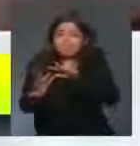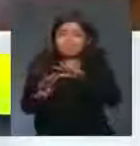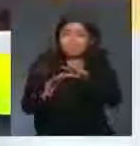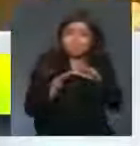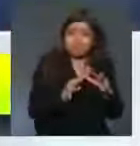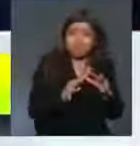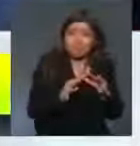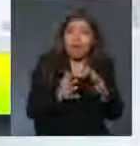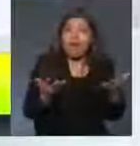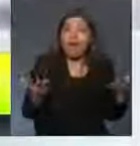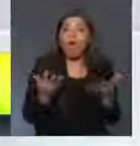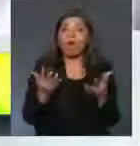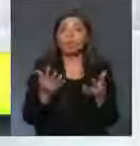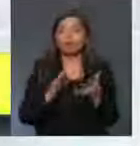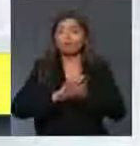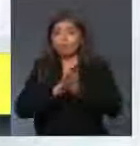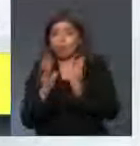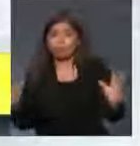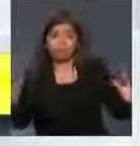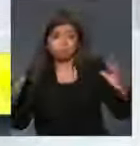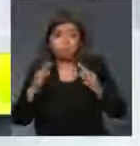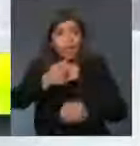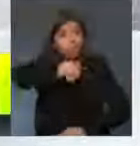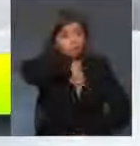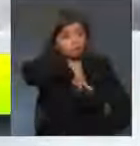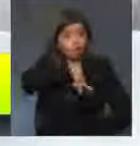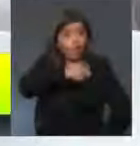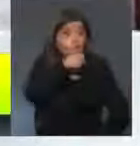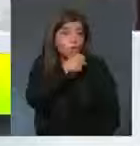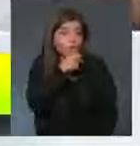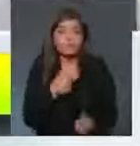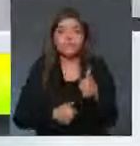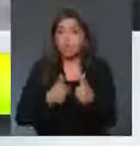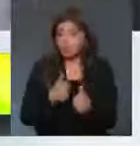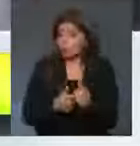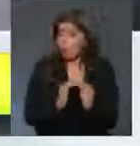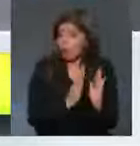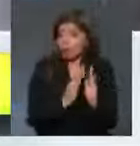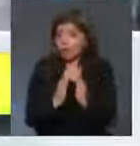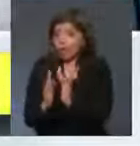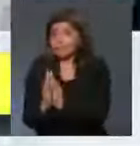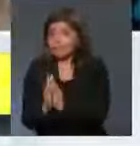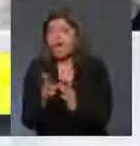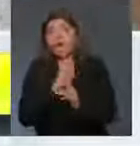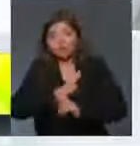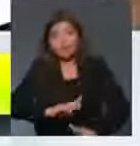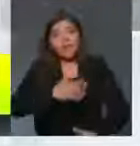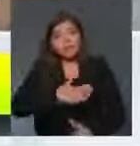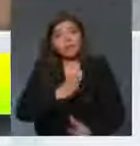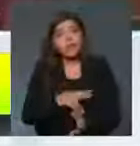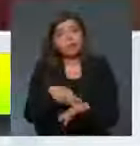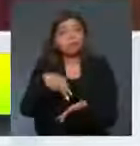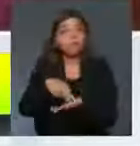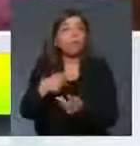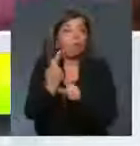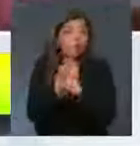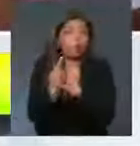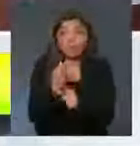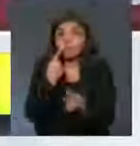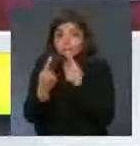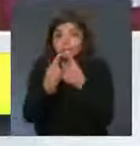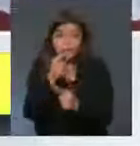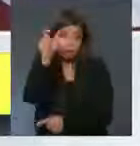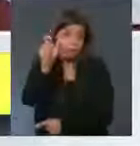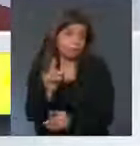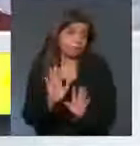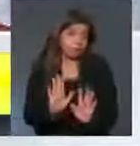prensa, porque los periodistas no sabemos organizar al final, si a todos nos conviene que nos quedemos tranquilos y nos pongamos en un lugar para poder hablar con el entrevistado. O sea, hemos estado un